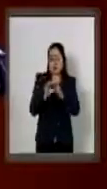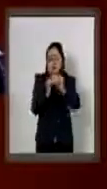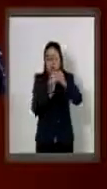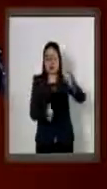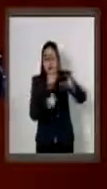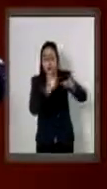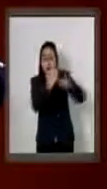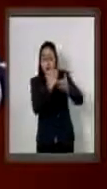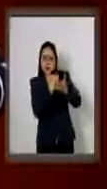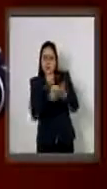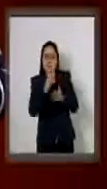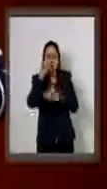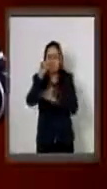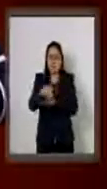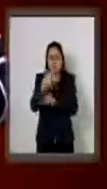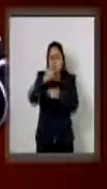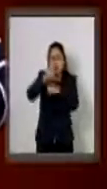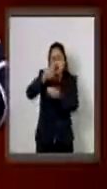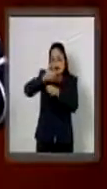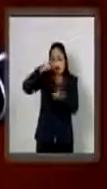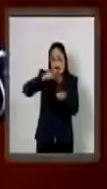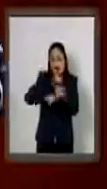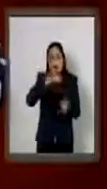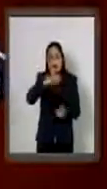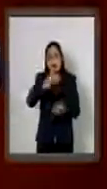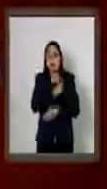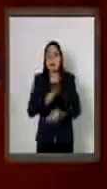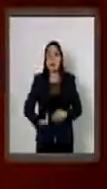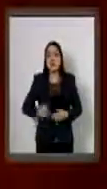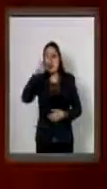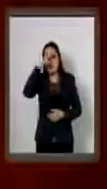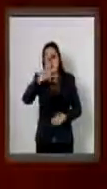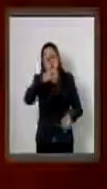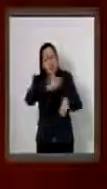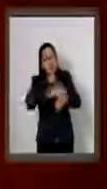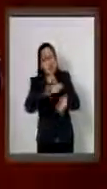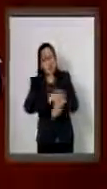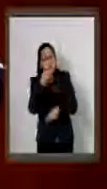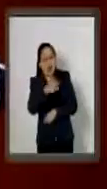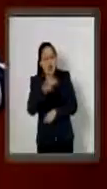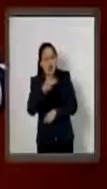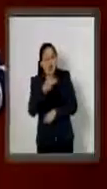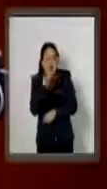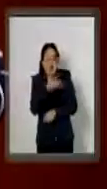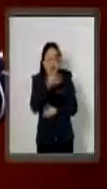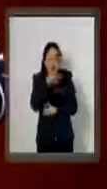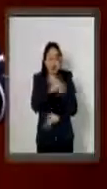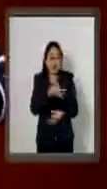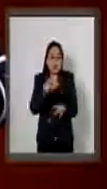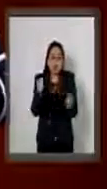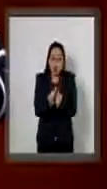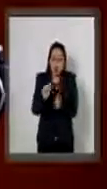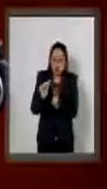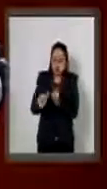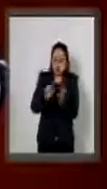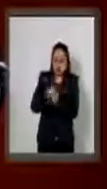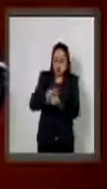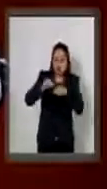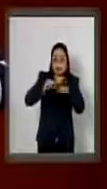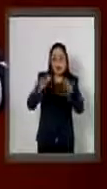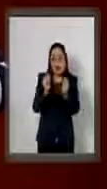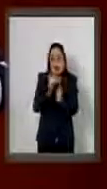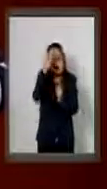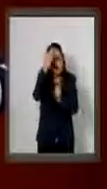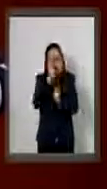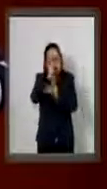constitucional, fracción sexta, en la que el presidente de la República hace una declaración expresa mediante un decreto fundado